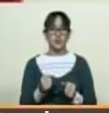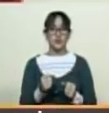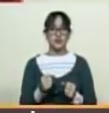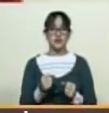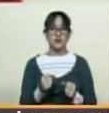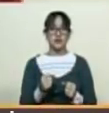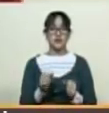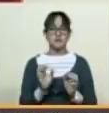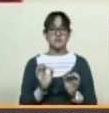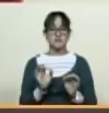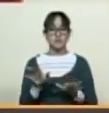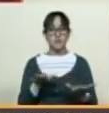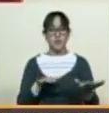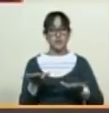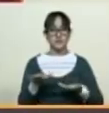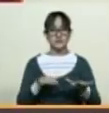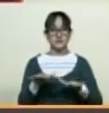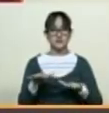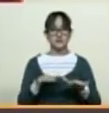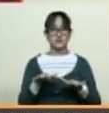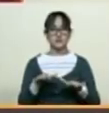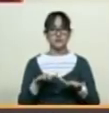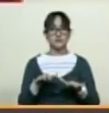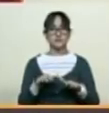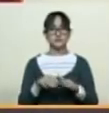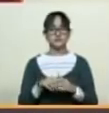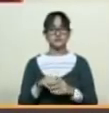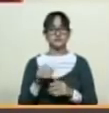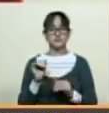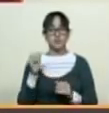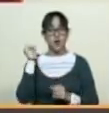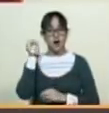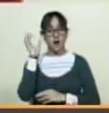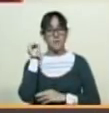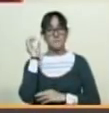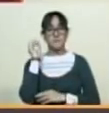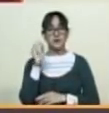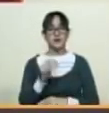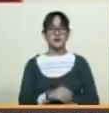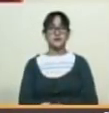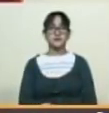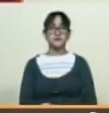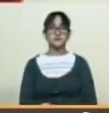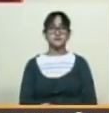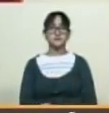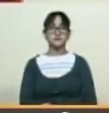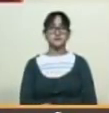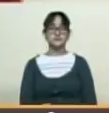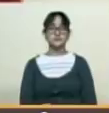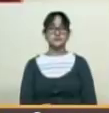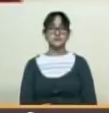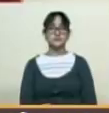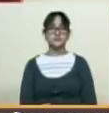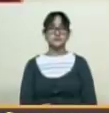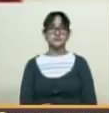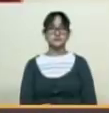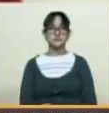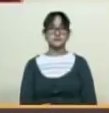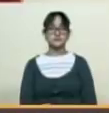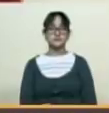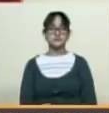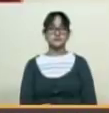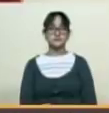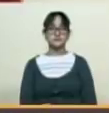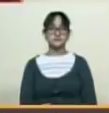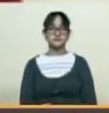la movilización durante la campaña. Allí nos pidieron que estableciéramos algún